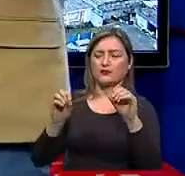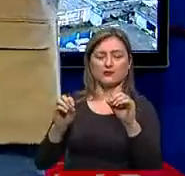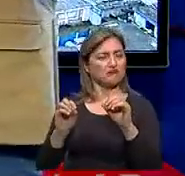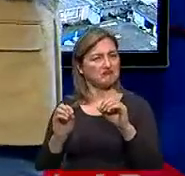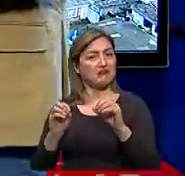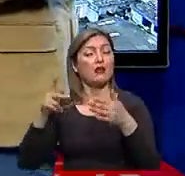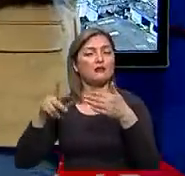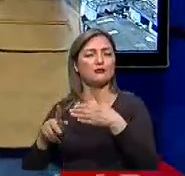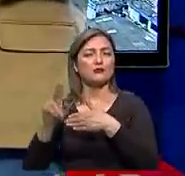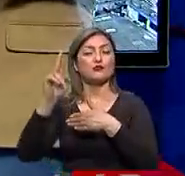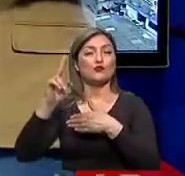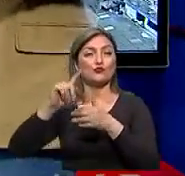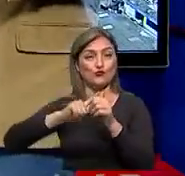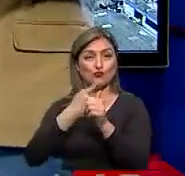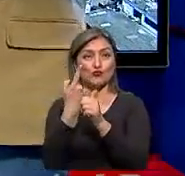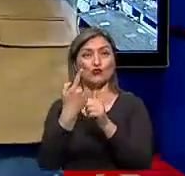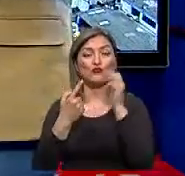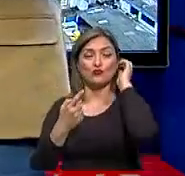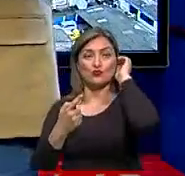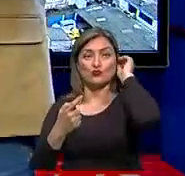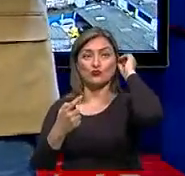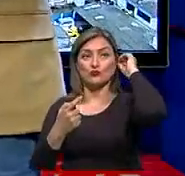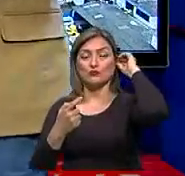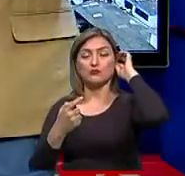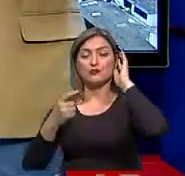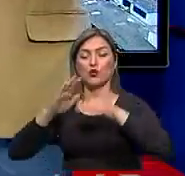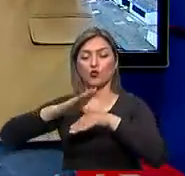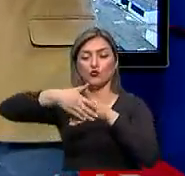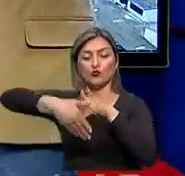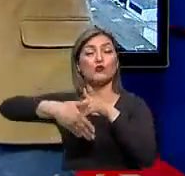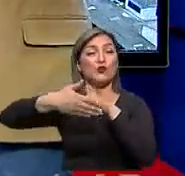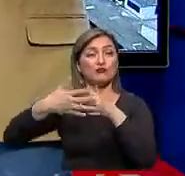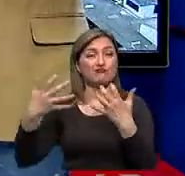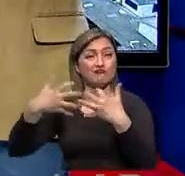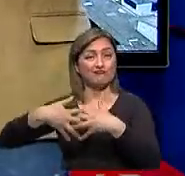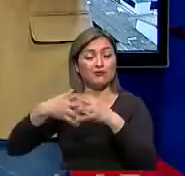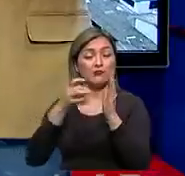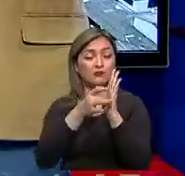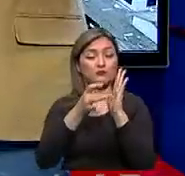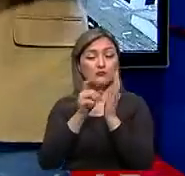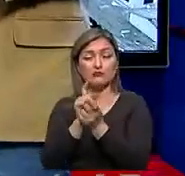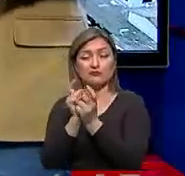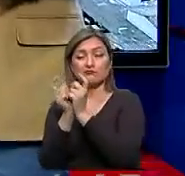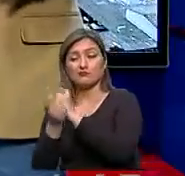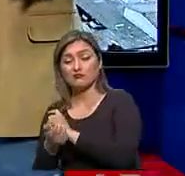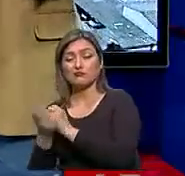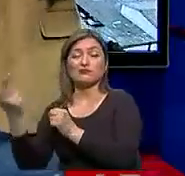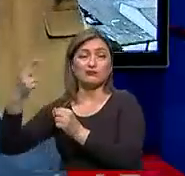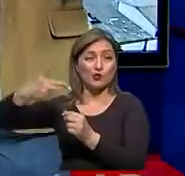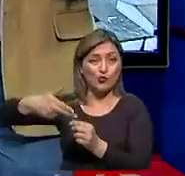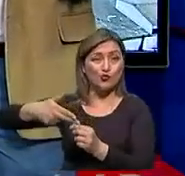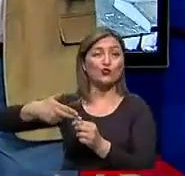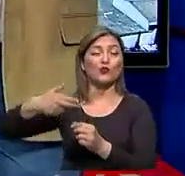la inauguración de la primera planta de Sudamérica que transforma todo tipo de plástico en combustible,